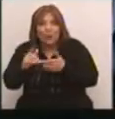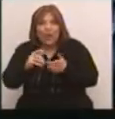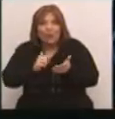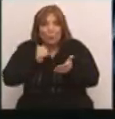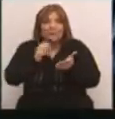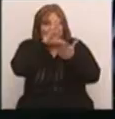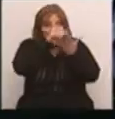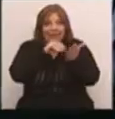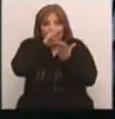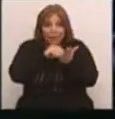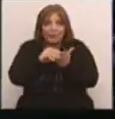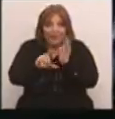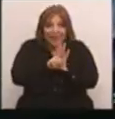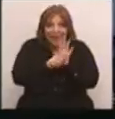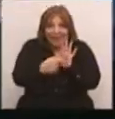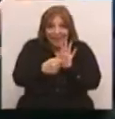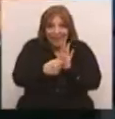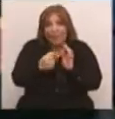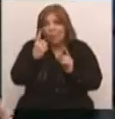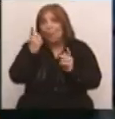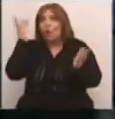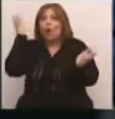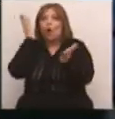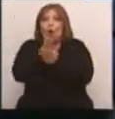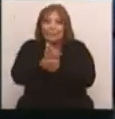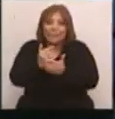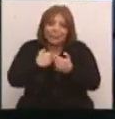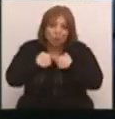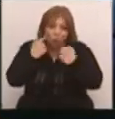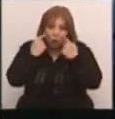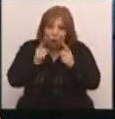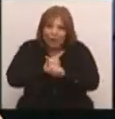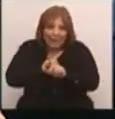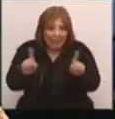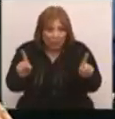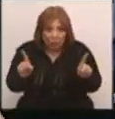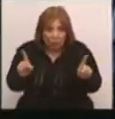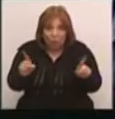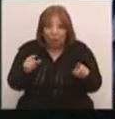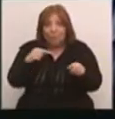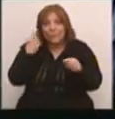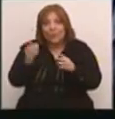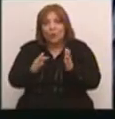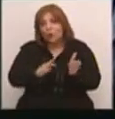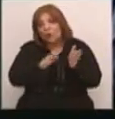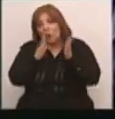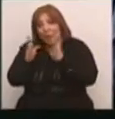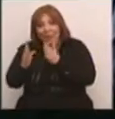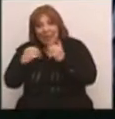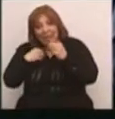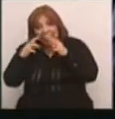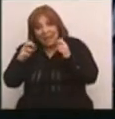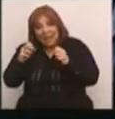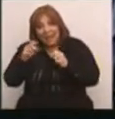que tampoco corresponde lo de hay un golpe de Estado en Brasil. Pero más allá de ese otro análisis, ellas